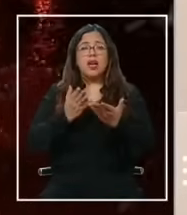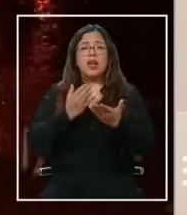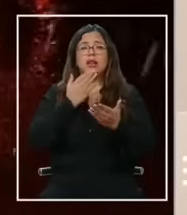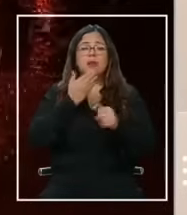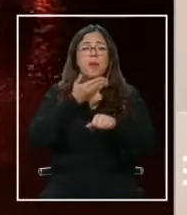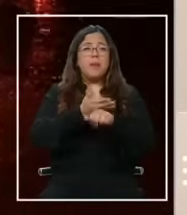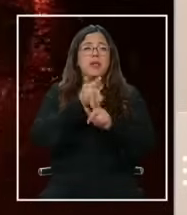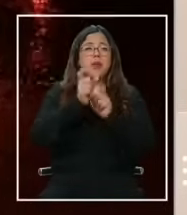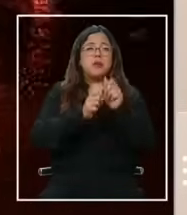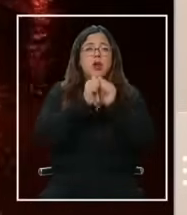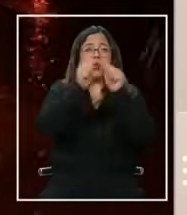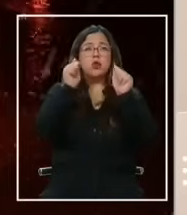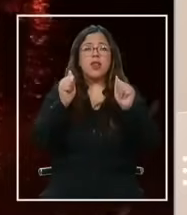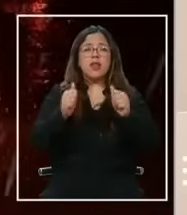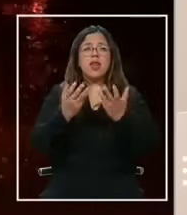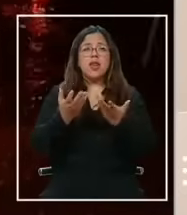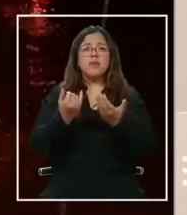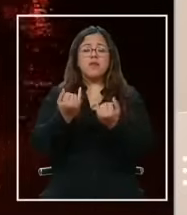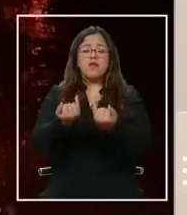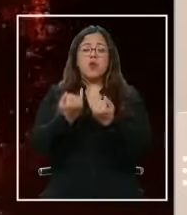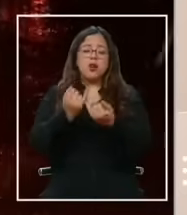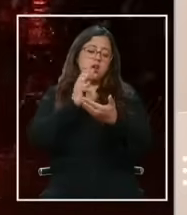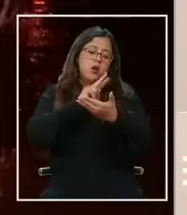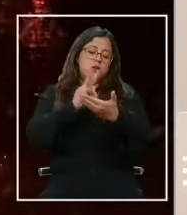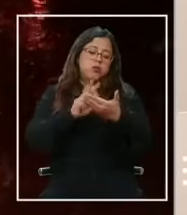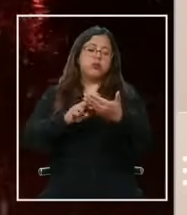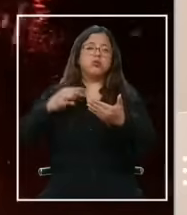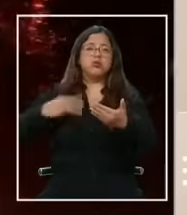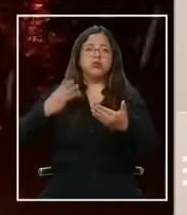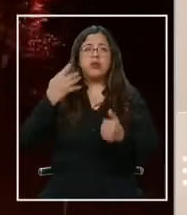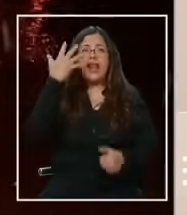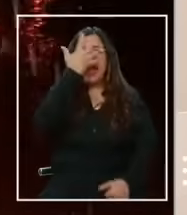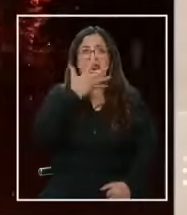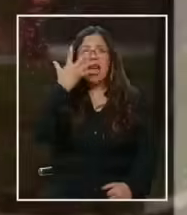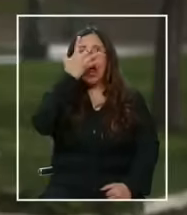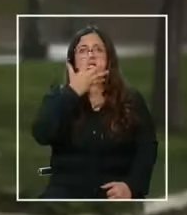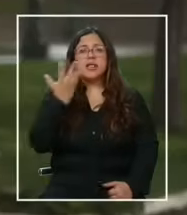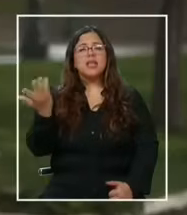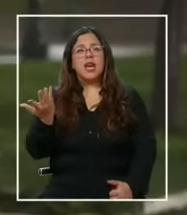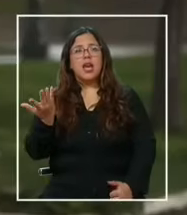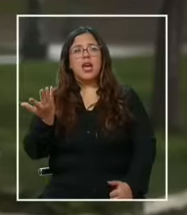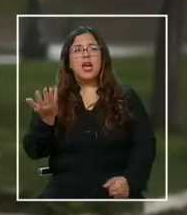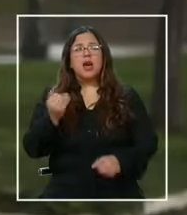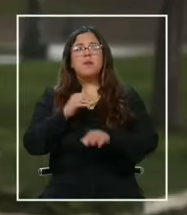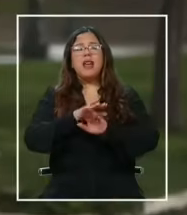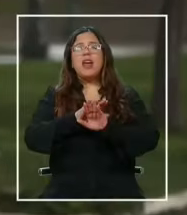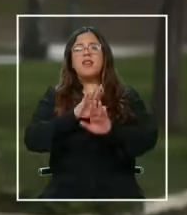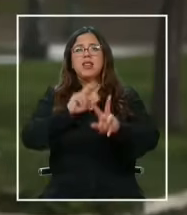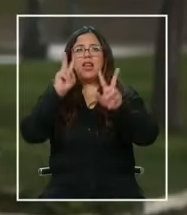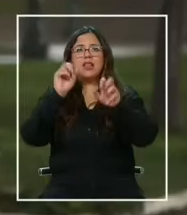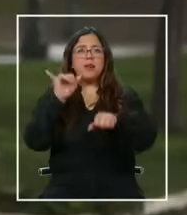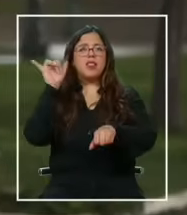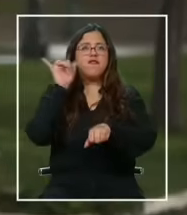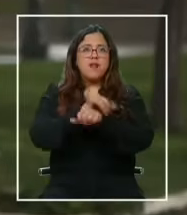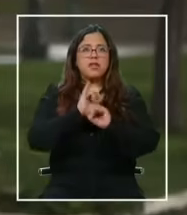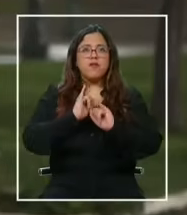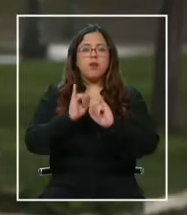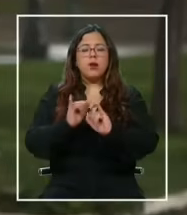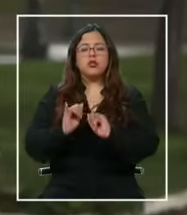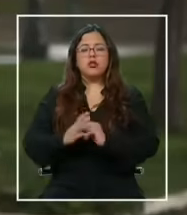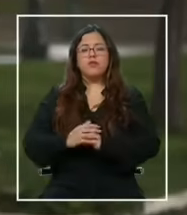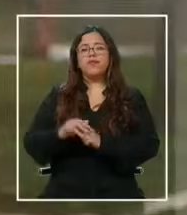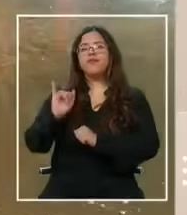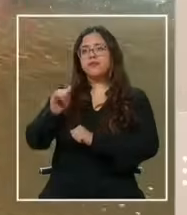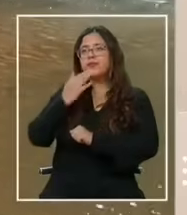autoridades es a informarse a través de los sitios oficiales de la municipalidad de licantén para por supuesto No generar una alarma falsa entre los vecinos de acá del sector por